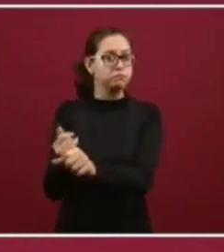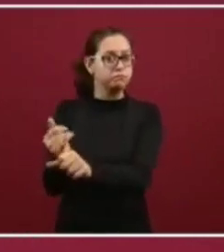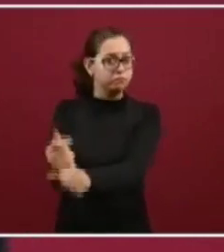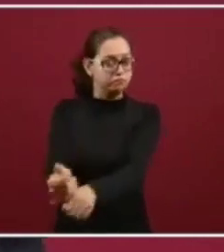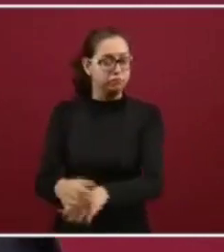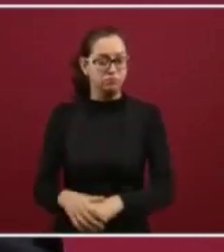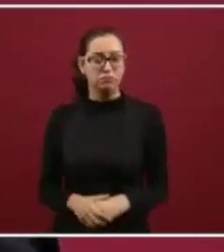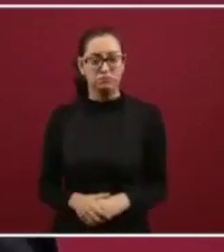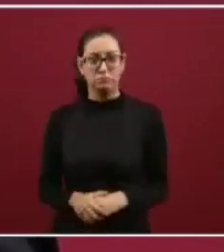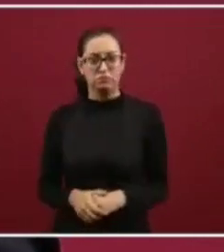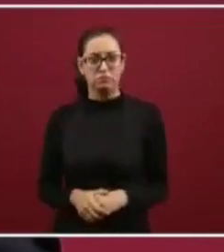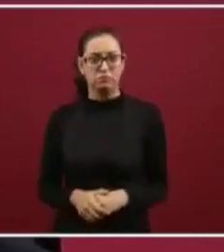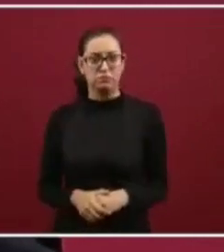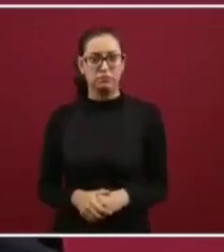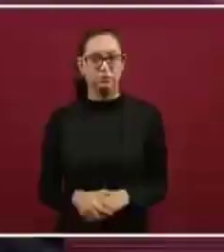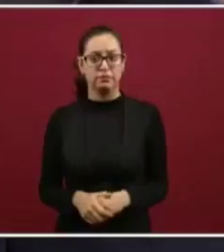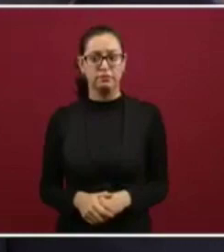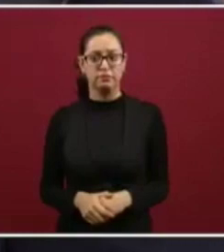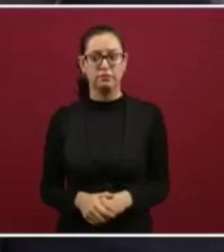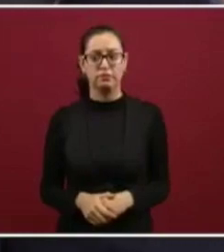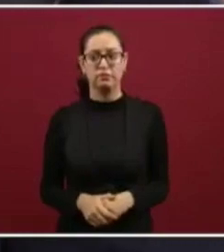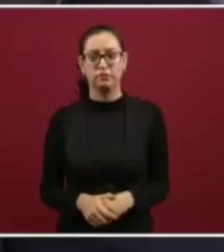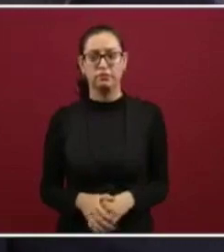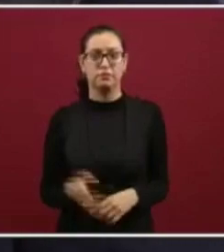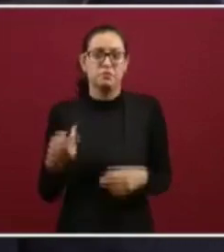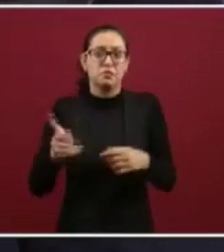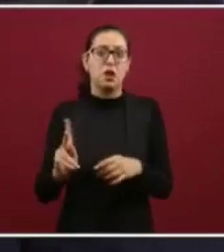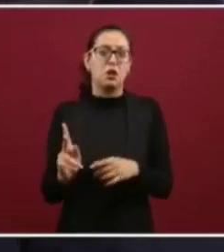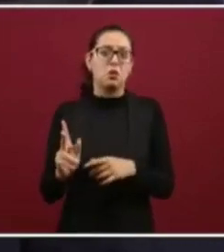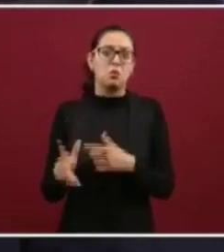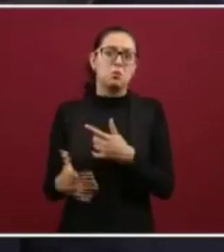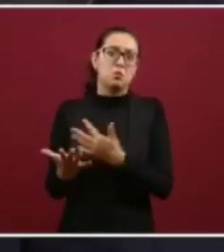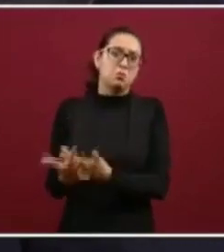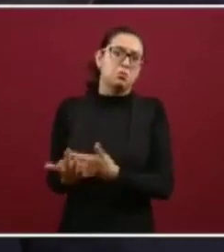que no se le daba curso.